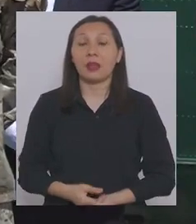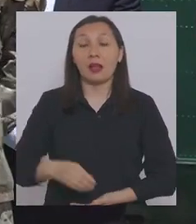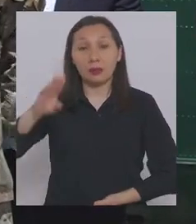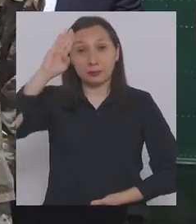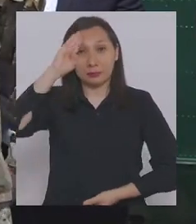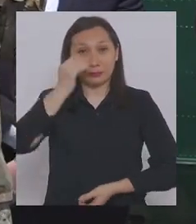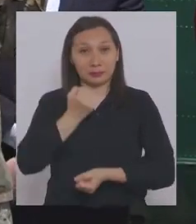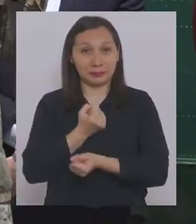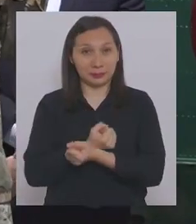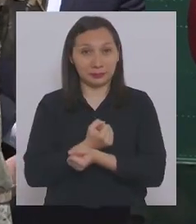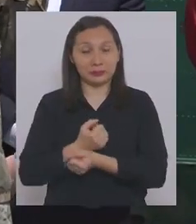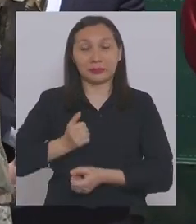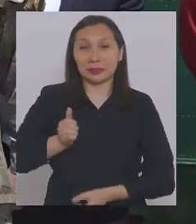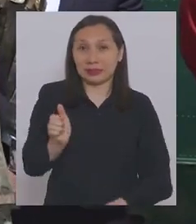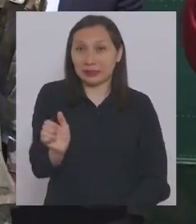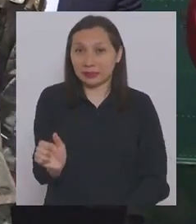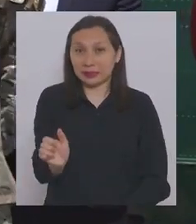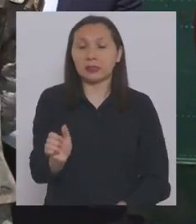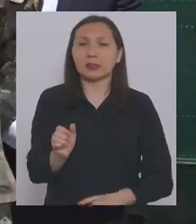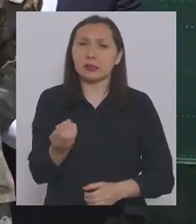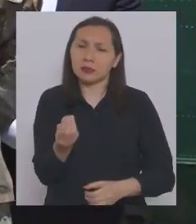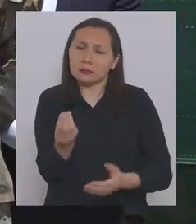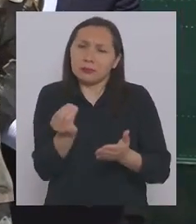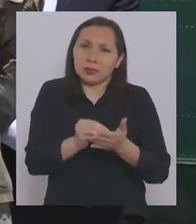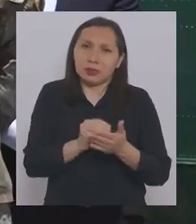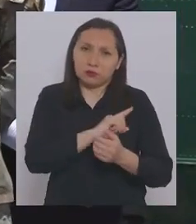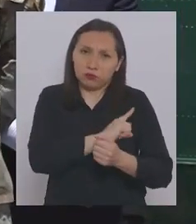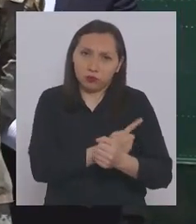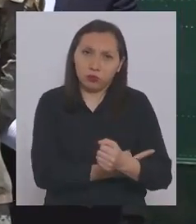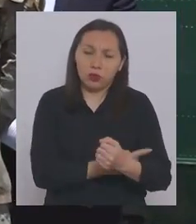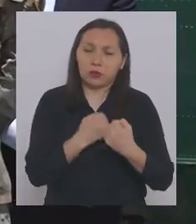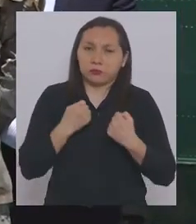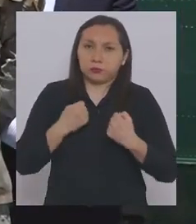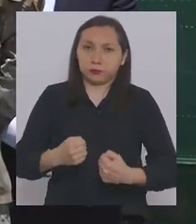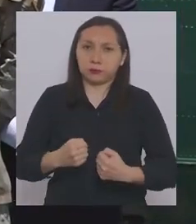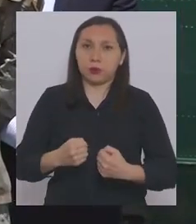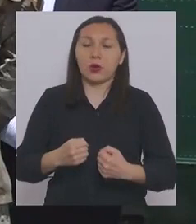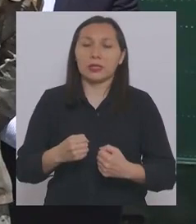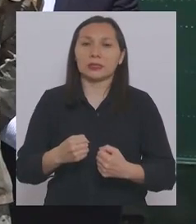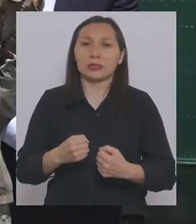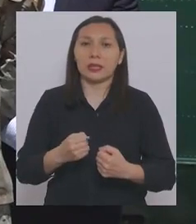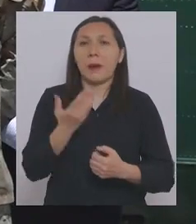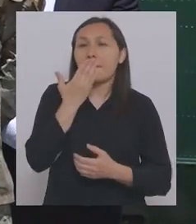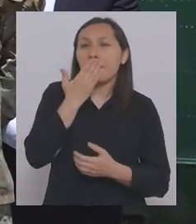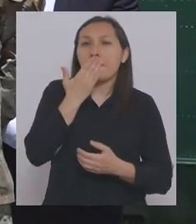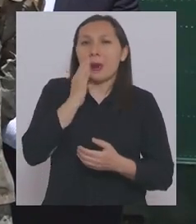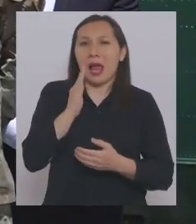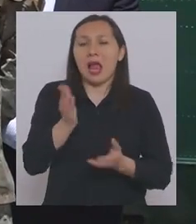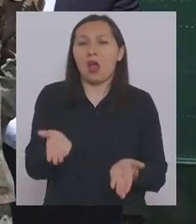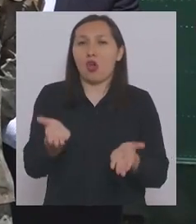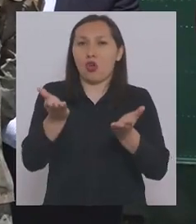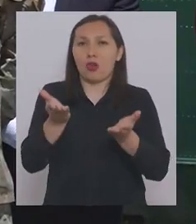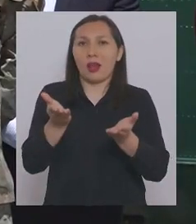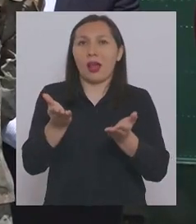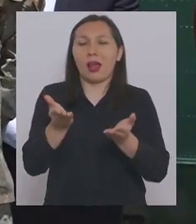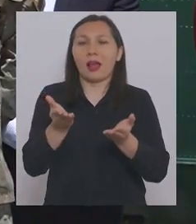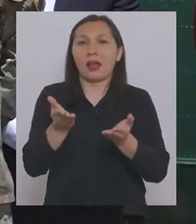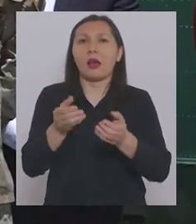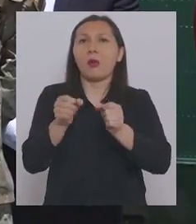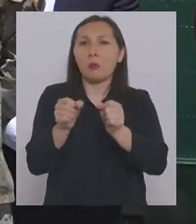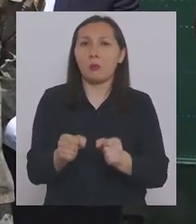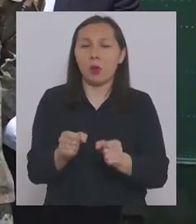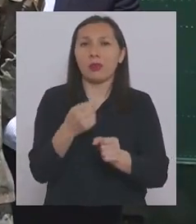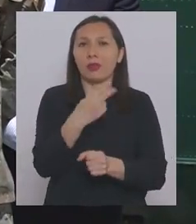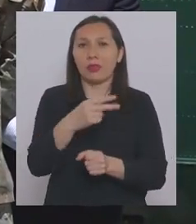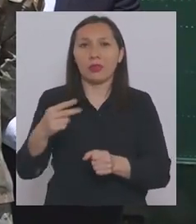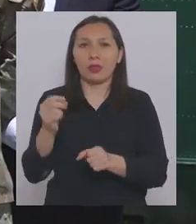policías a fortalecer y mejorar la capacidad